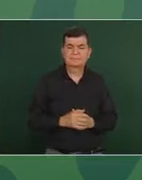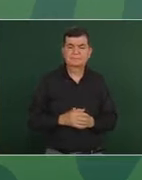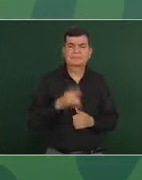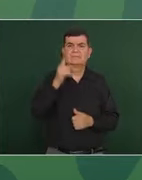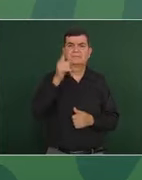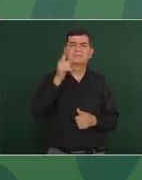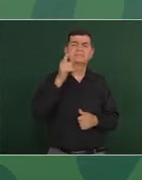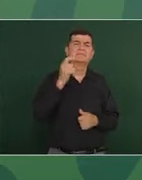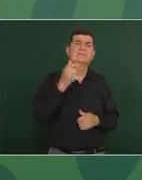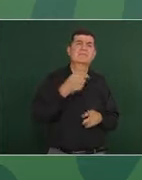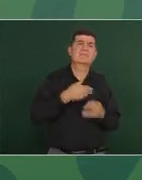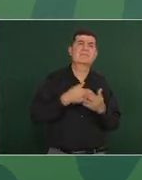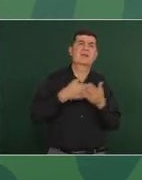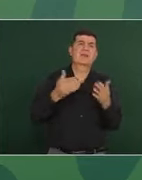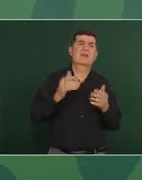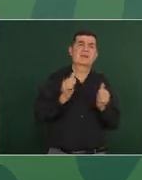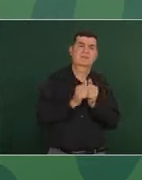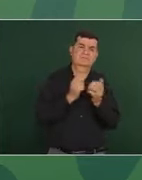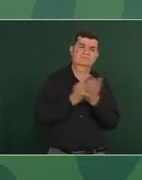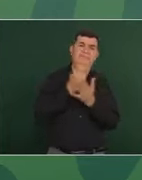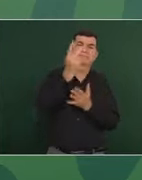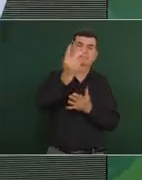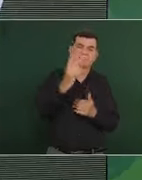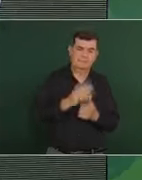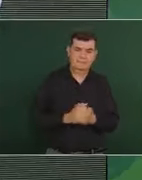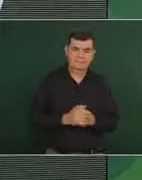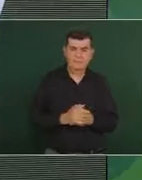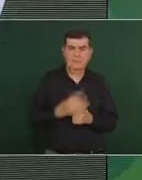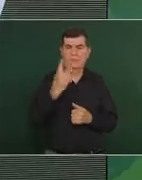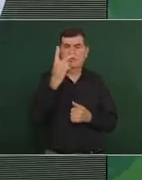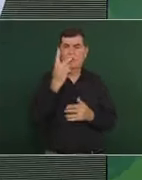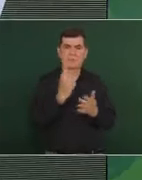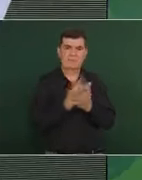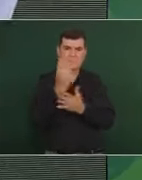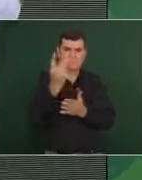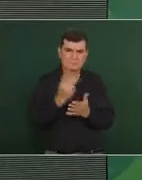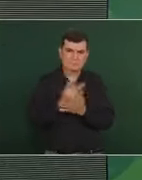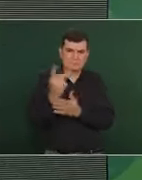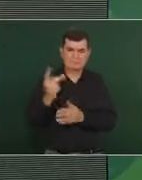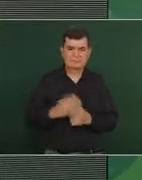aquel hasta está galardonado, lleva dos premios.